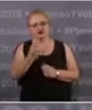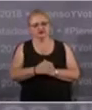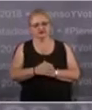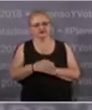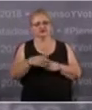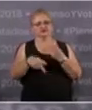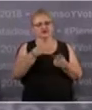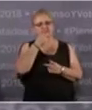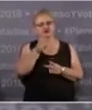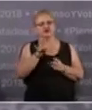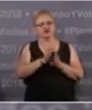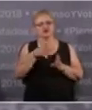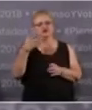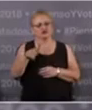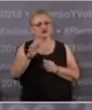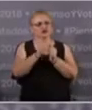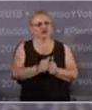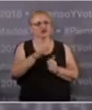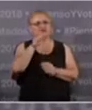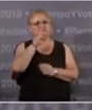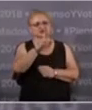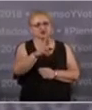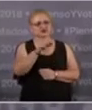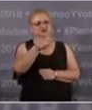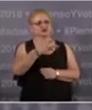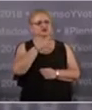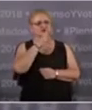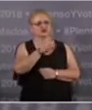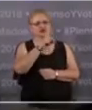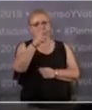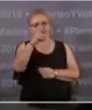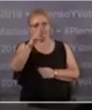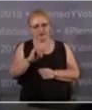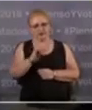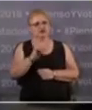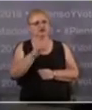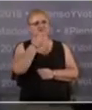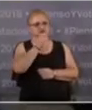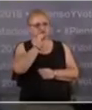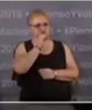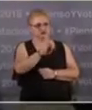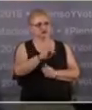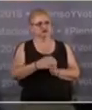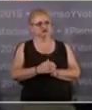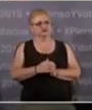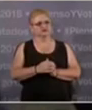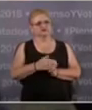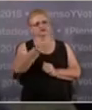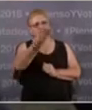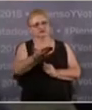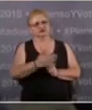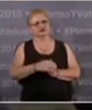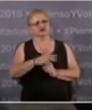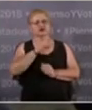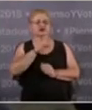fueron quedando las respuestas. Tenemos la respuesta del PRI. Tenemos como un sí. Tenemos las respuestas